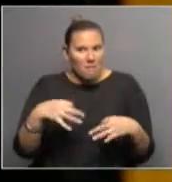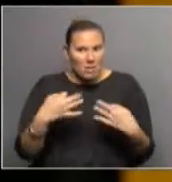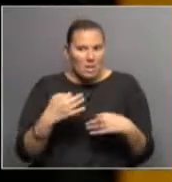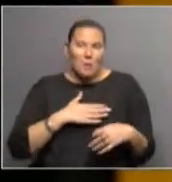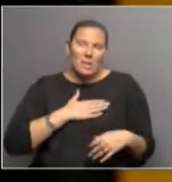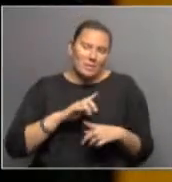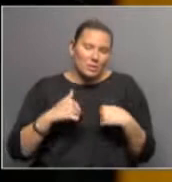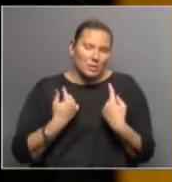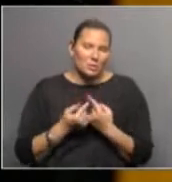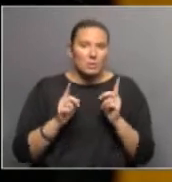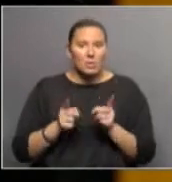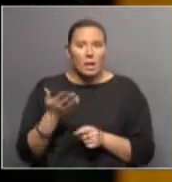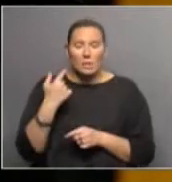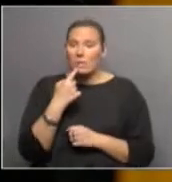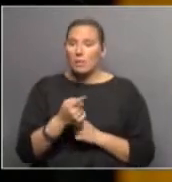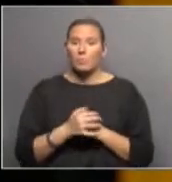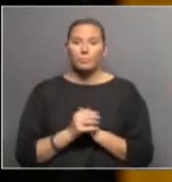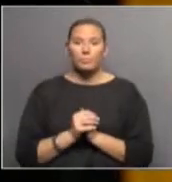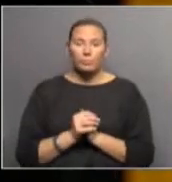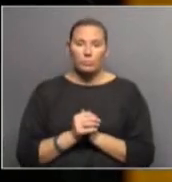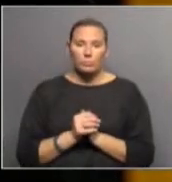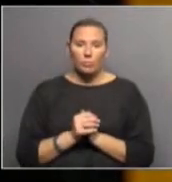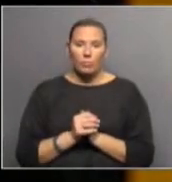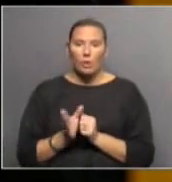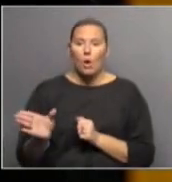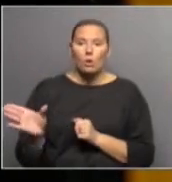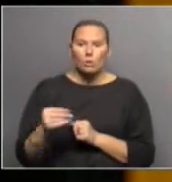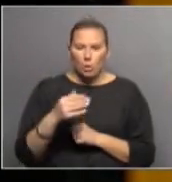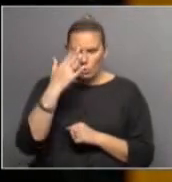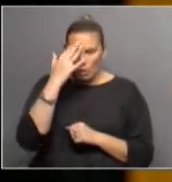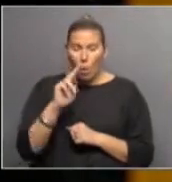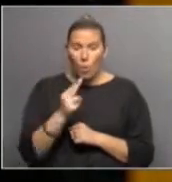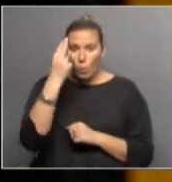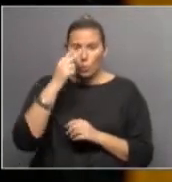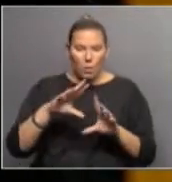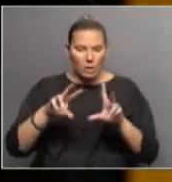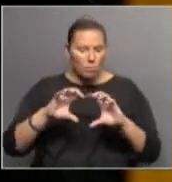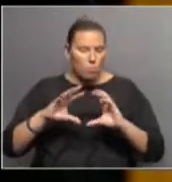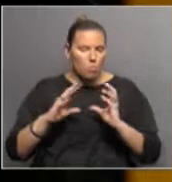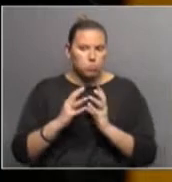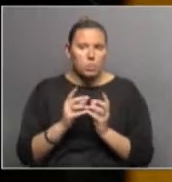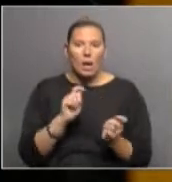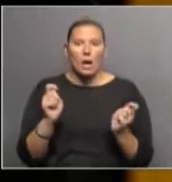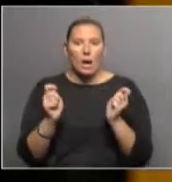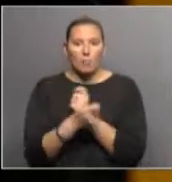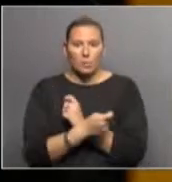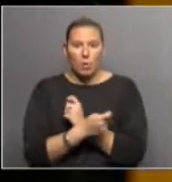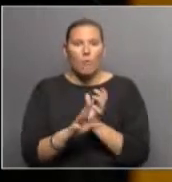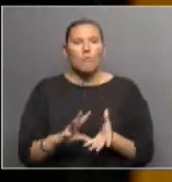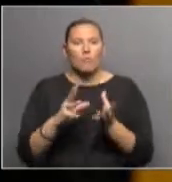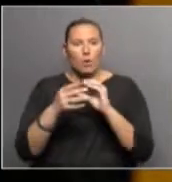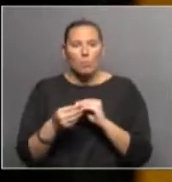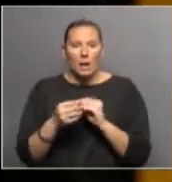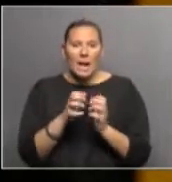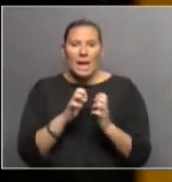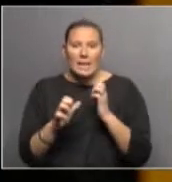gusto es nuestro y además, como decíamos, ¿no? Todos sabemos que Uruguay dio un gran paso a nivel global con su primer cambio de matriz energética, pero